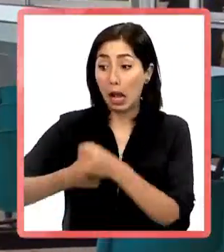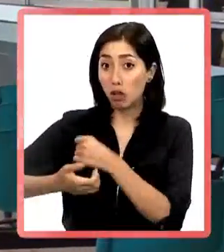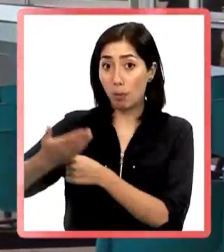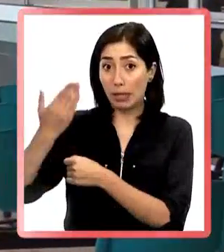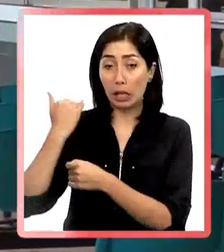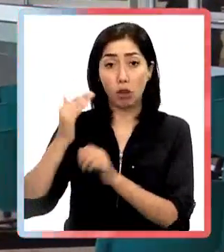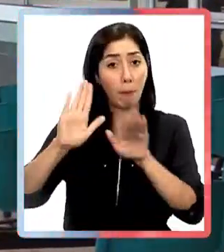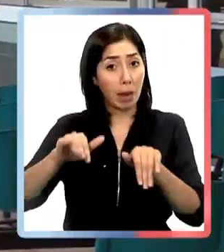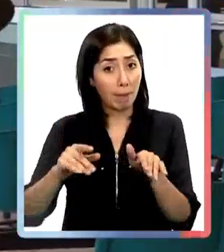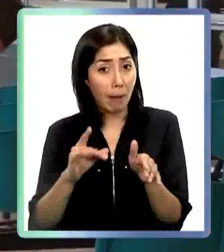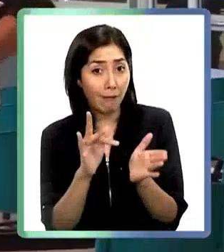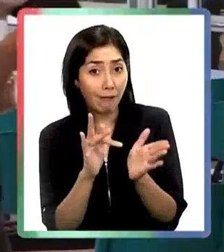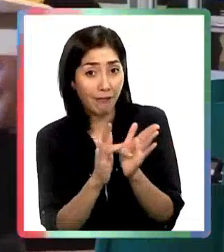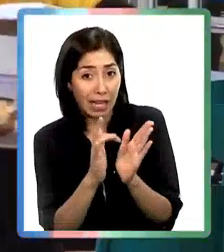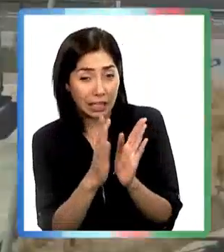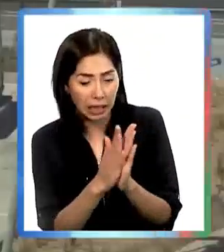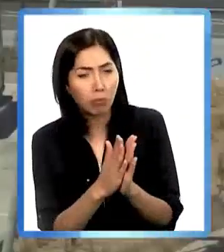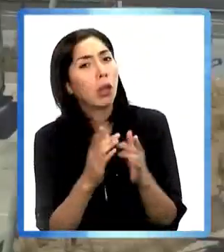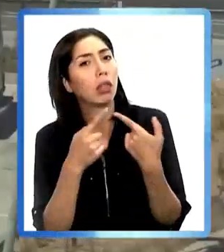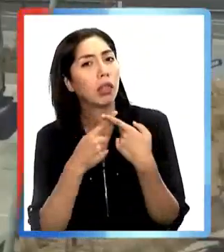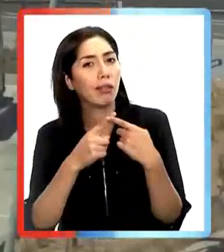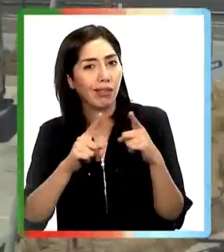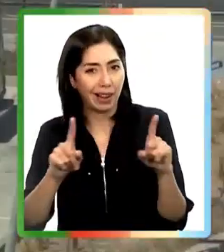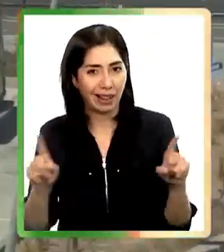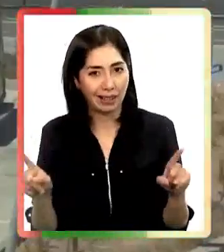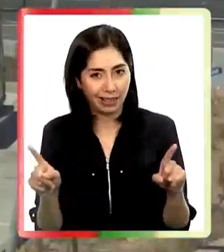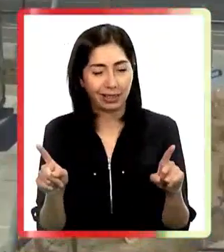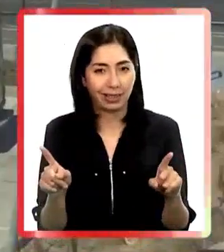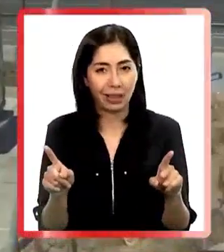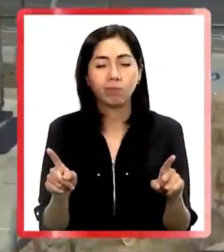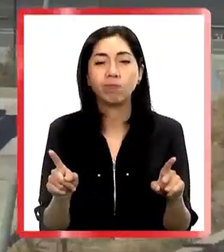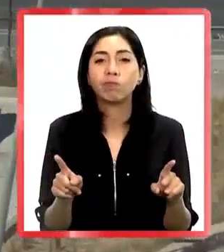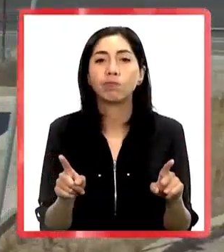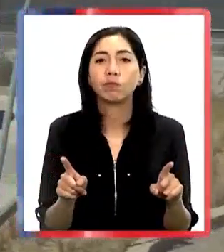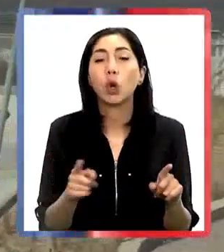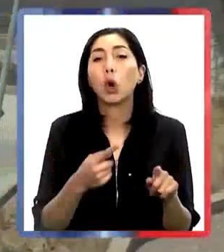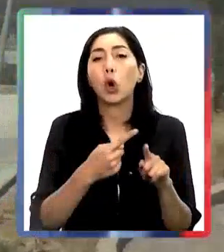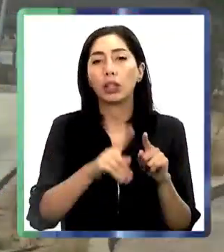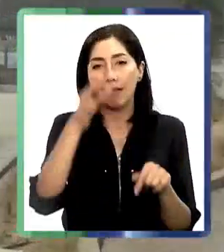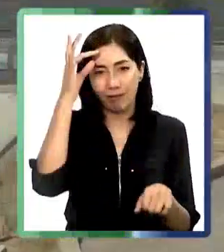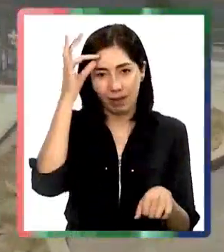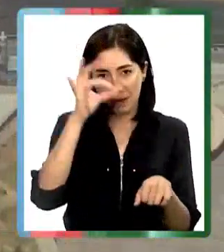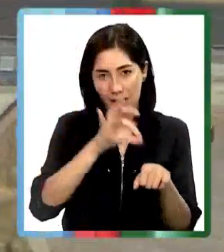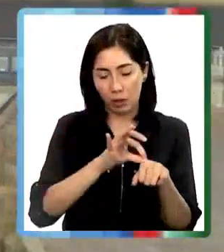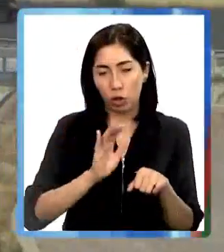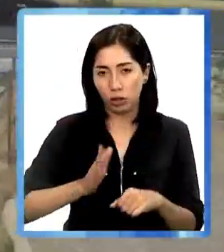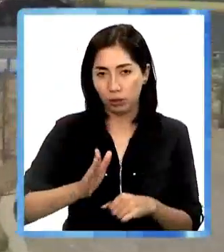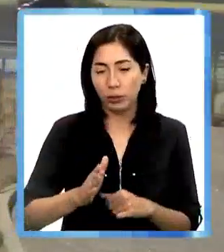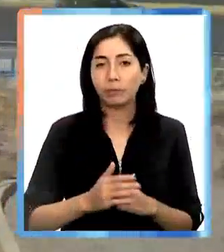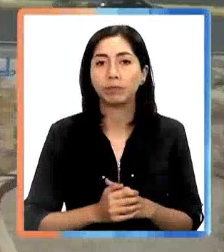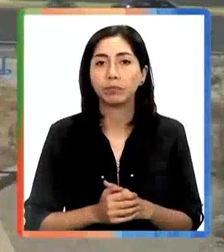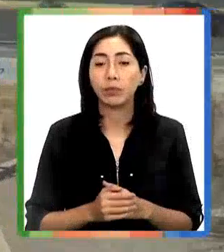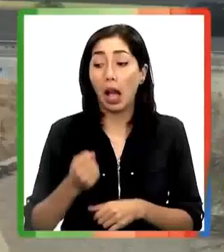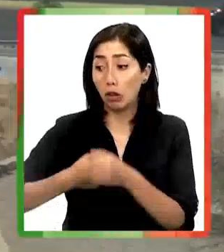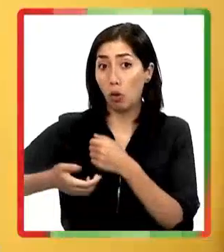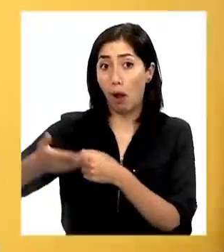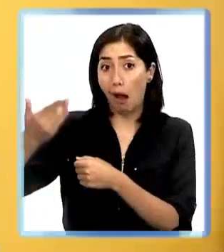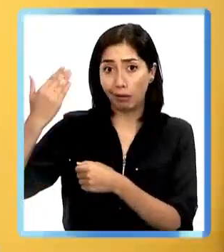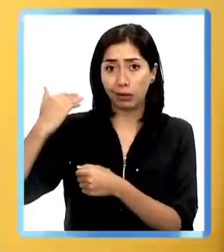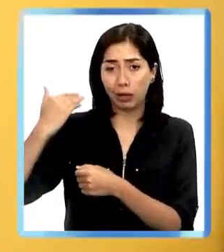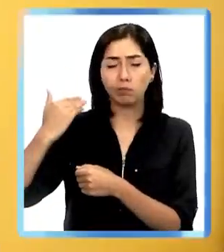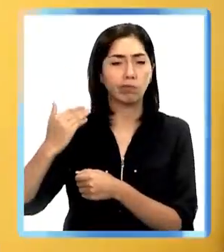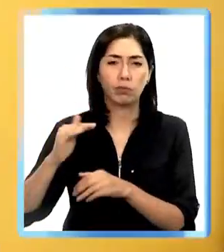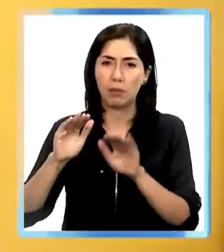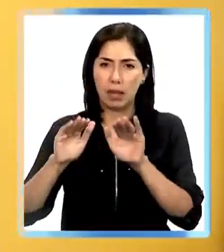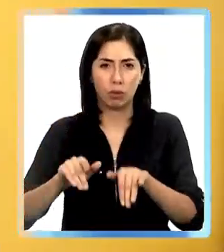fecha, el panorama era parecido, aunque con otra patología y que continúa exigiendo el sistema, pero con menor presión. En años anteriores, en esta fecha, igual teníamos